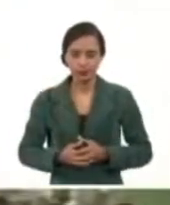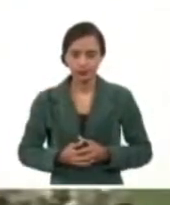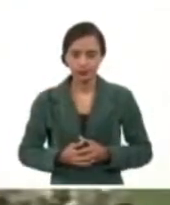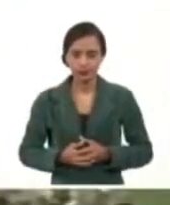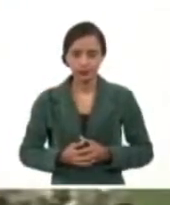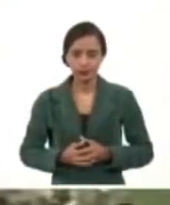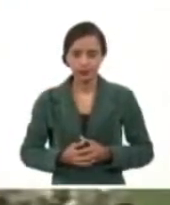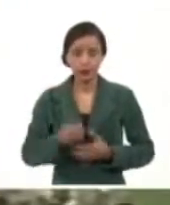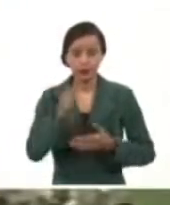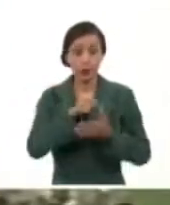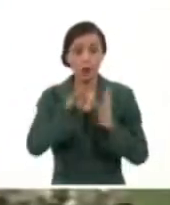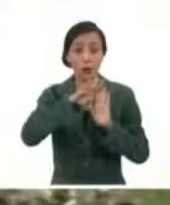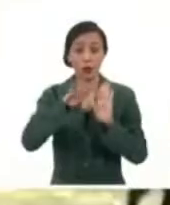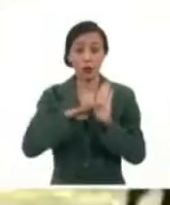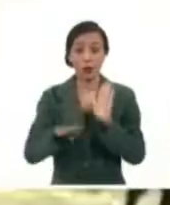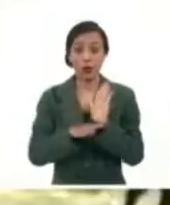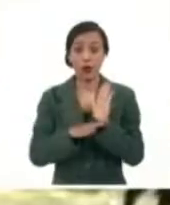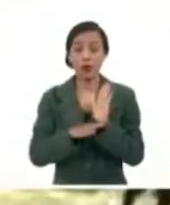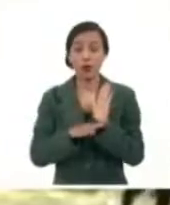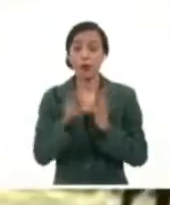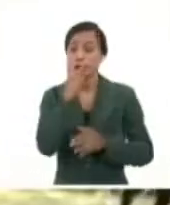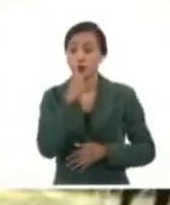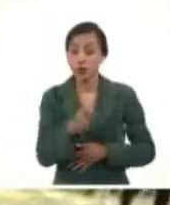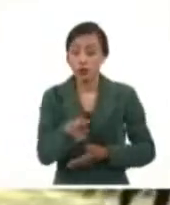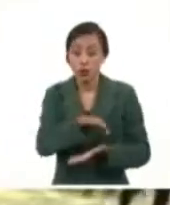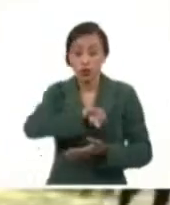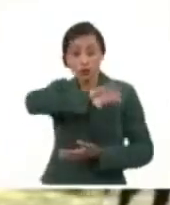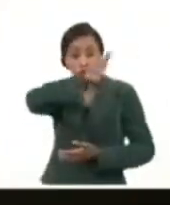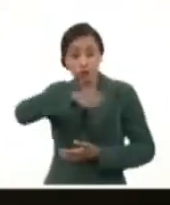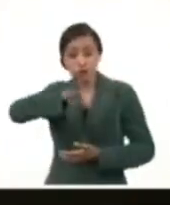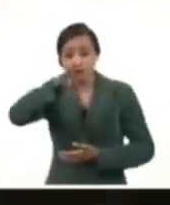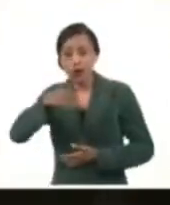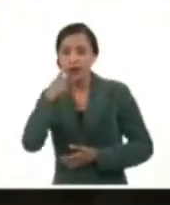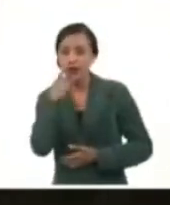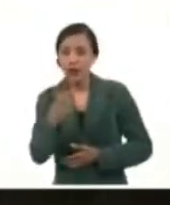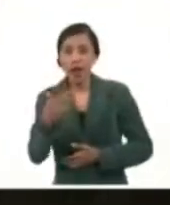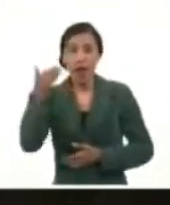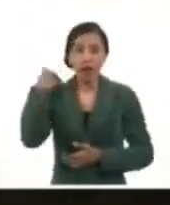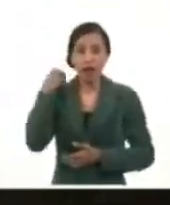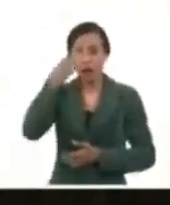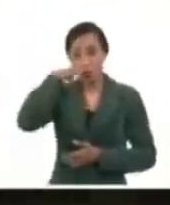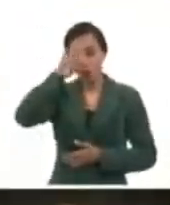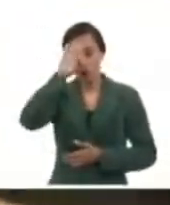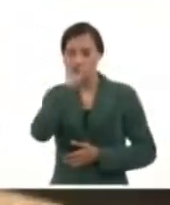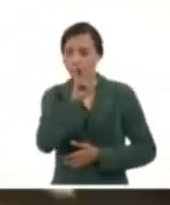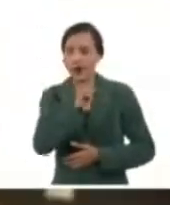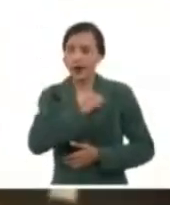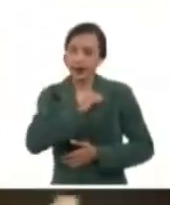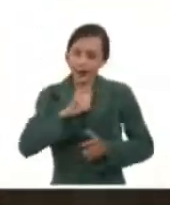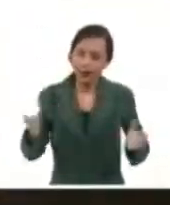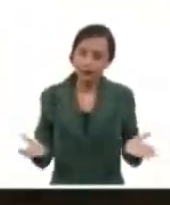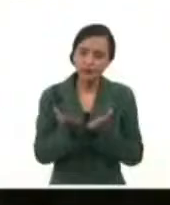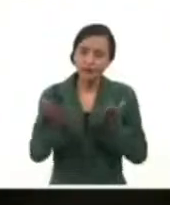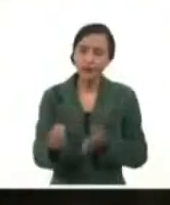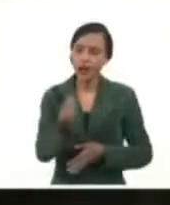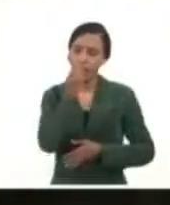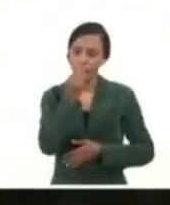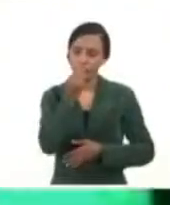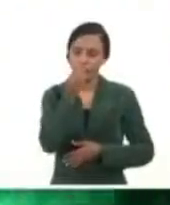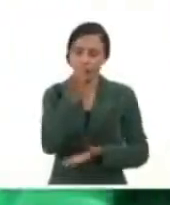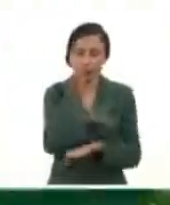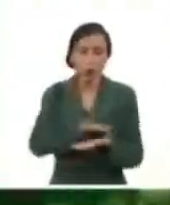El Programa Integral de Atención a las Regiones Montañosas revela los antecedentes del país en la construcción de sistemas alimentarios locales,